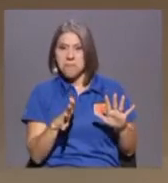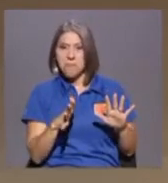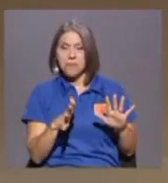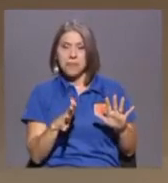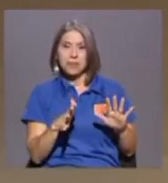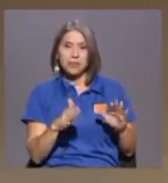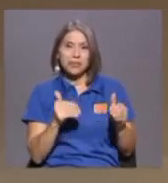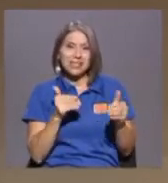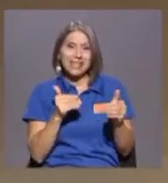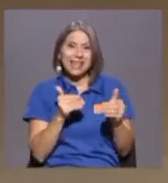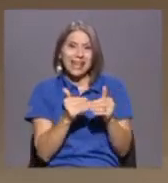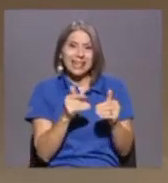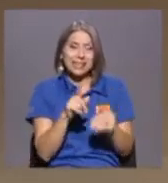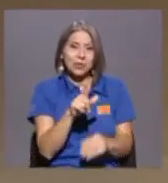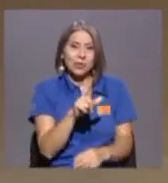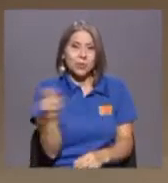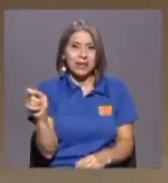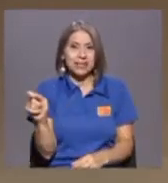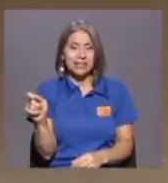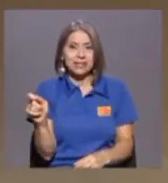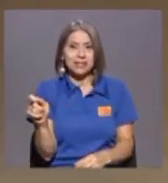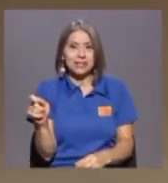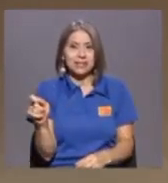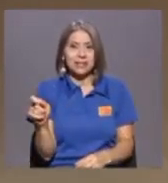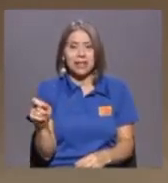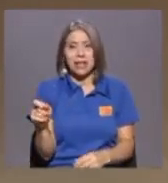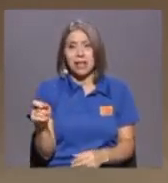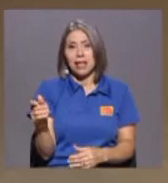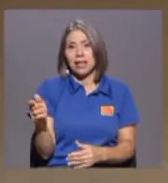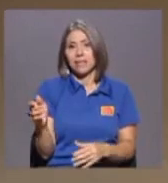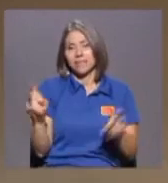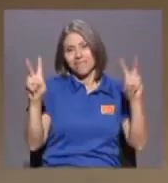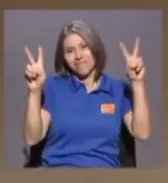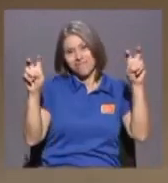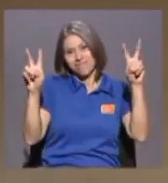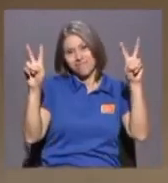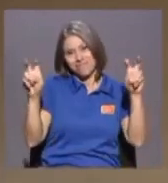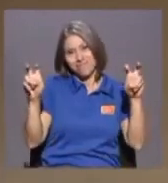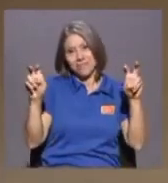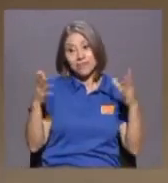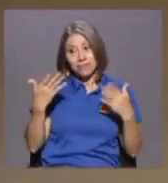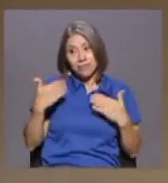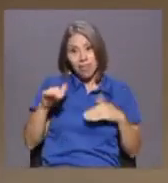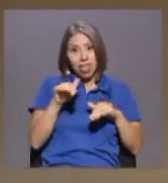tal vez hasta crónica de un incendio esperado, porque